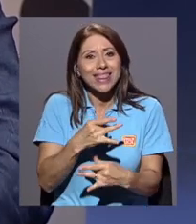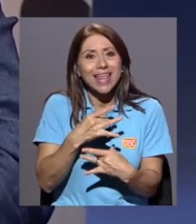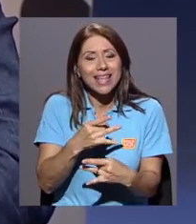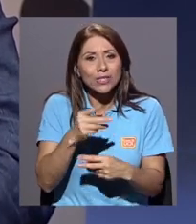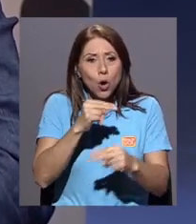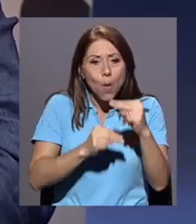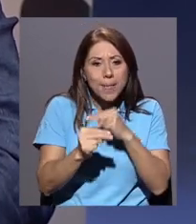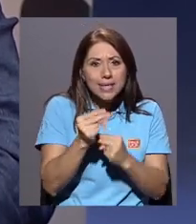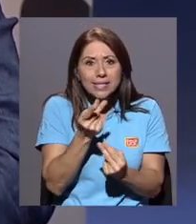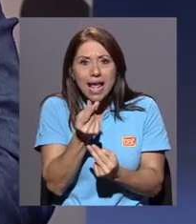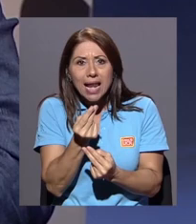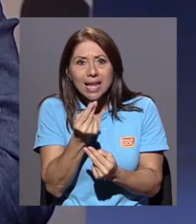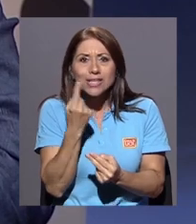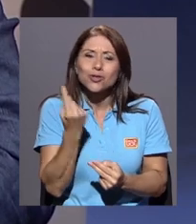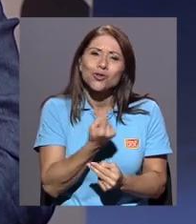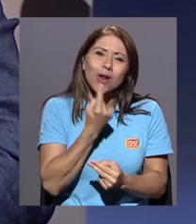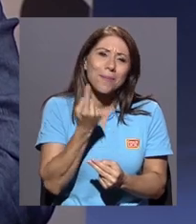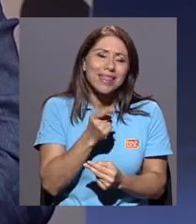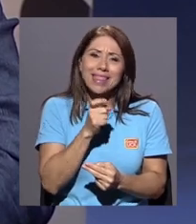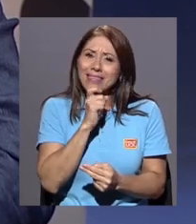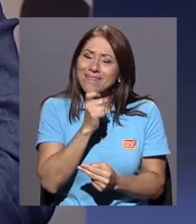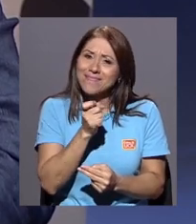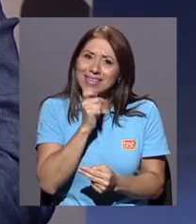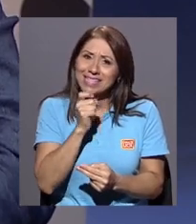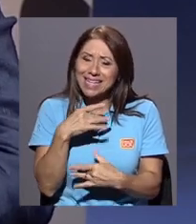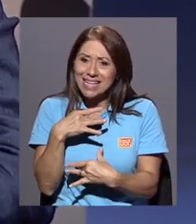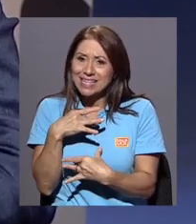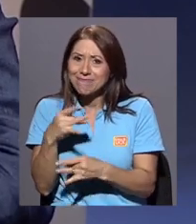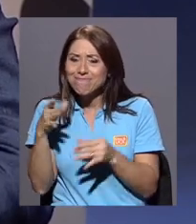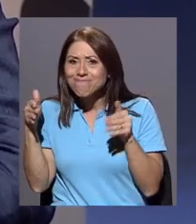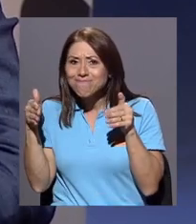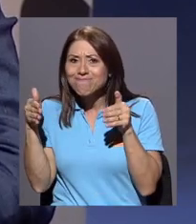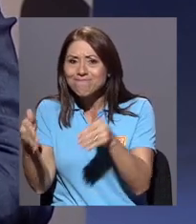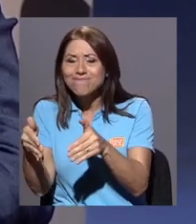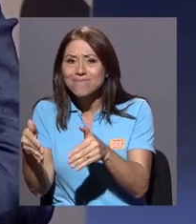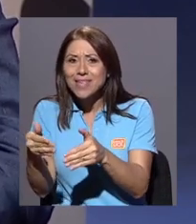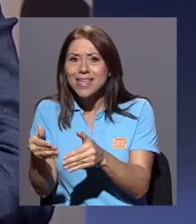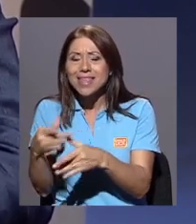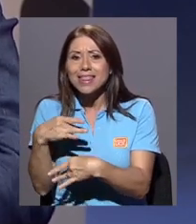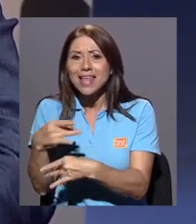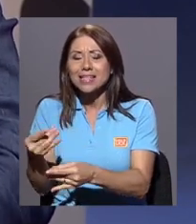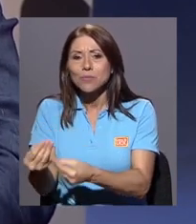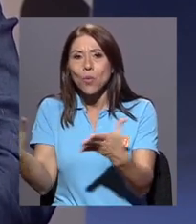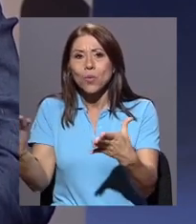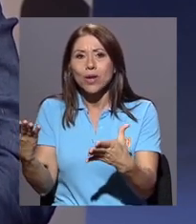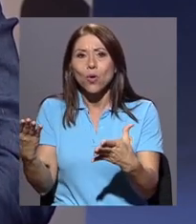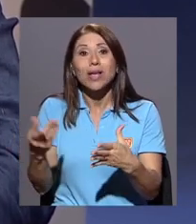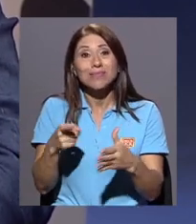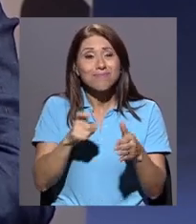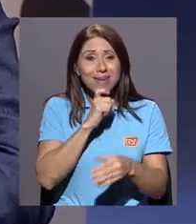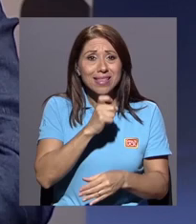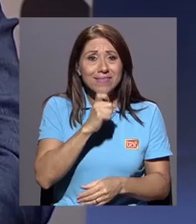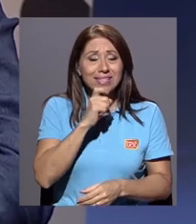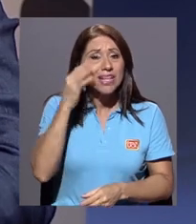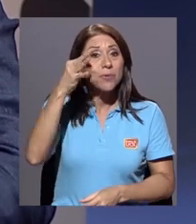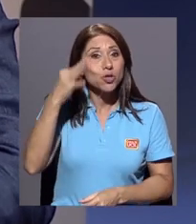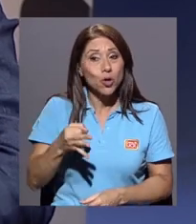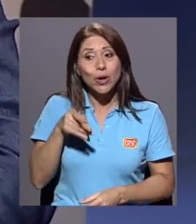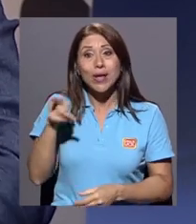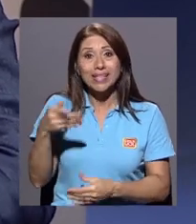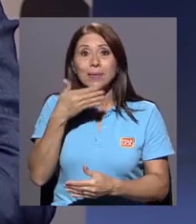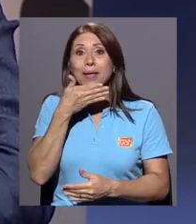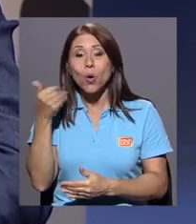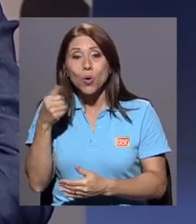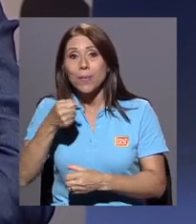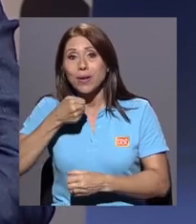difícil solamente servir al interés público. Algunos más críticos dicen que es imposible. Yo creo que en algún momento ese mejor